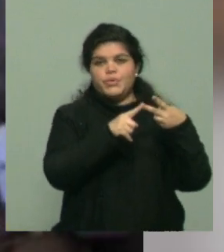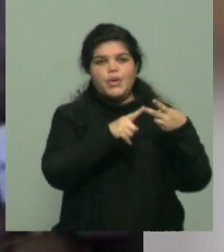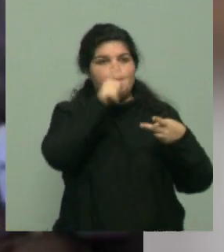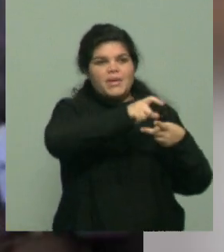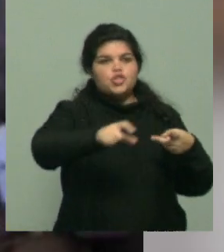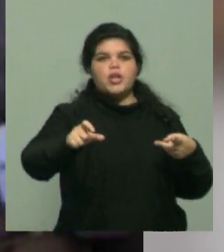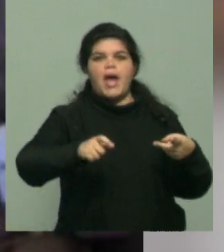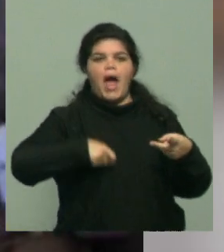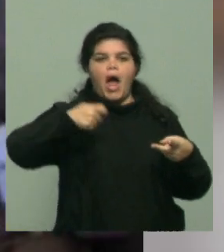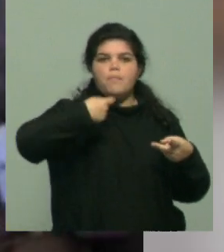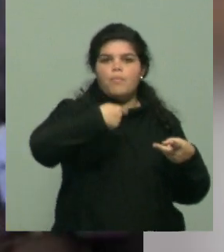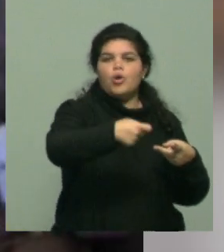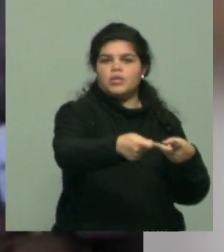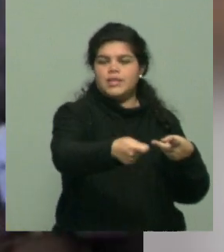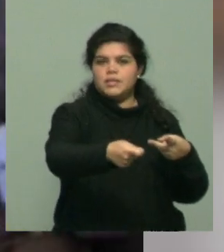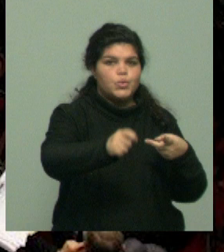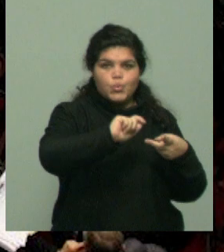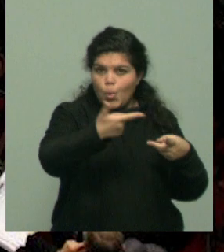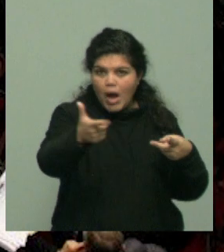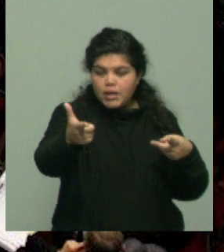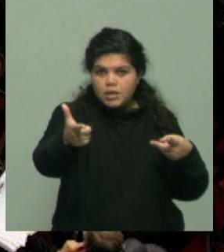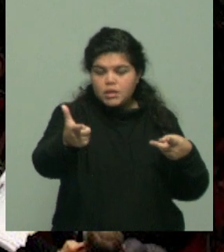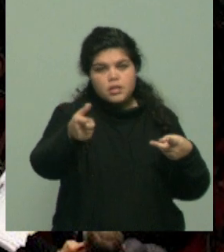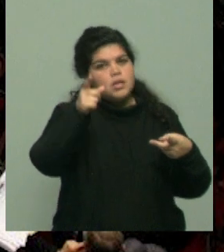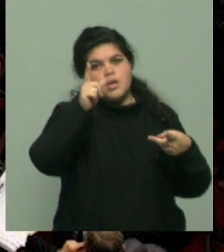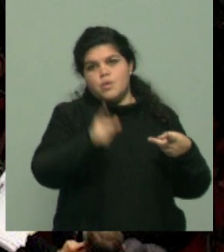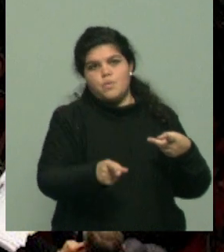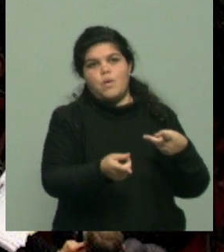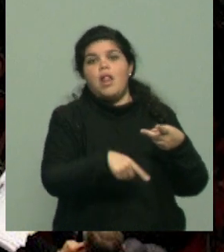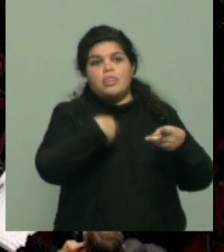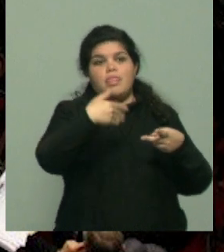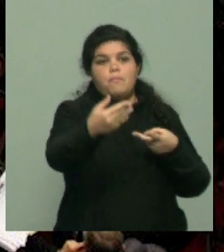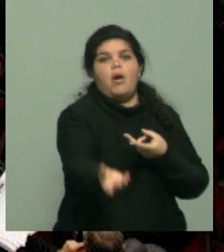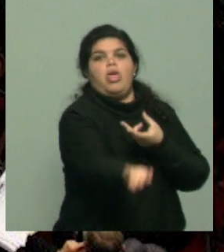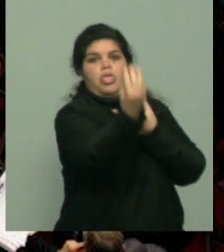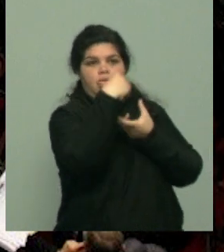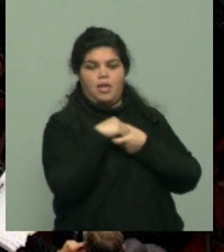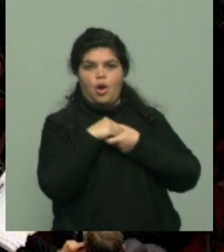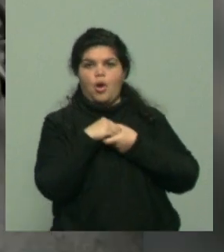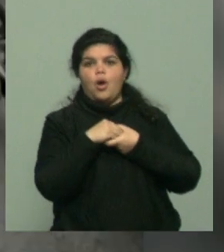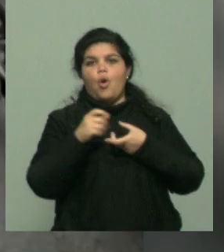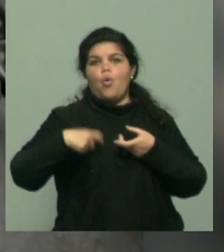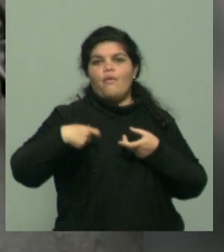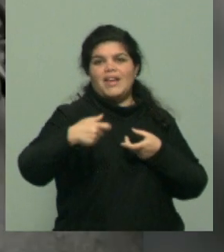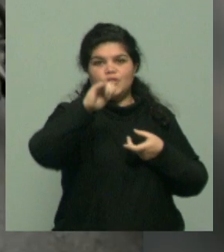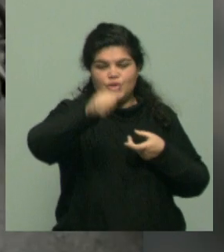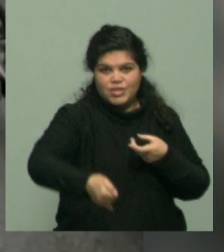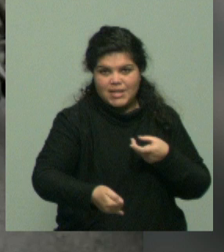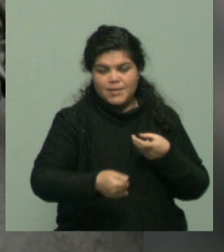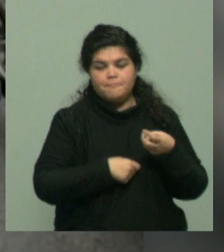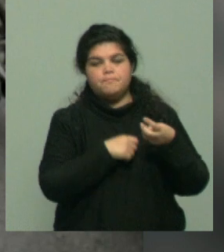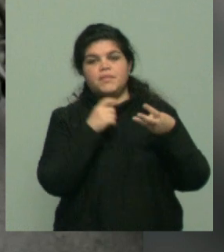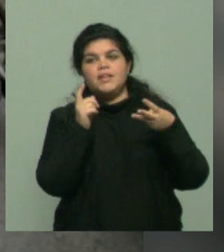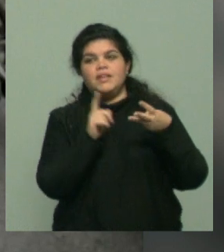se decidió incorporarlas dentro del régimen jubilatorio, con lo cual este gap que hay entre